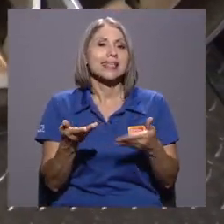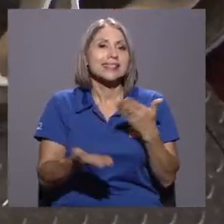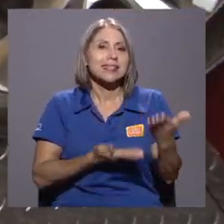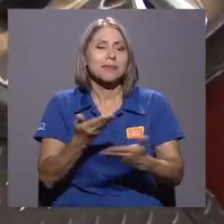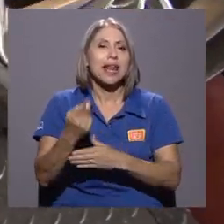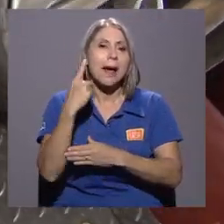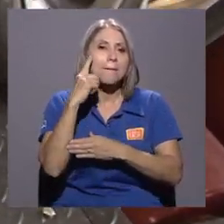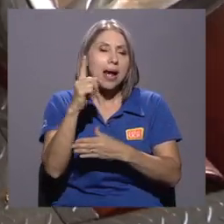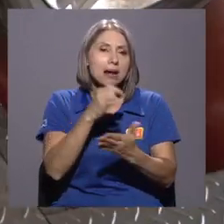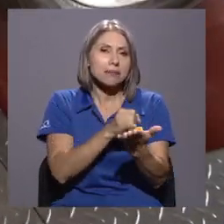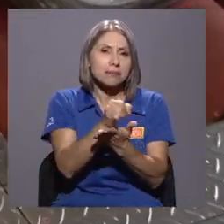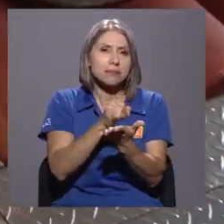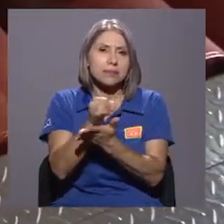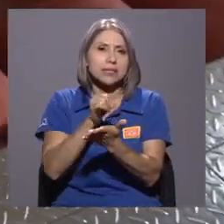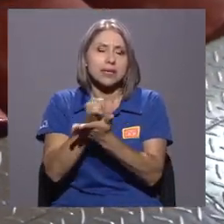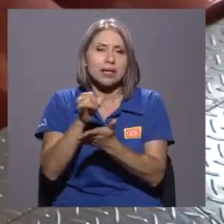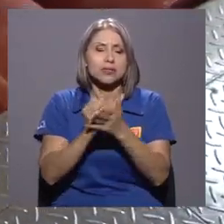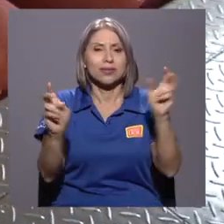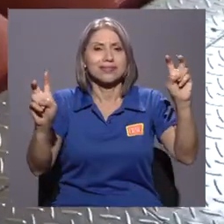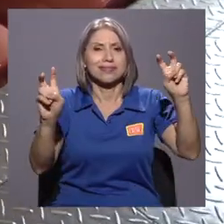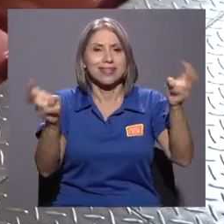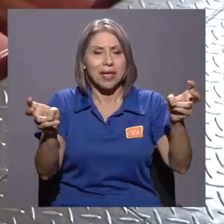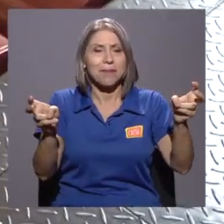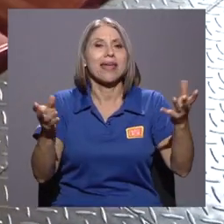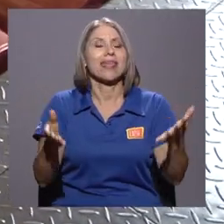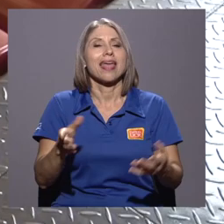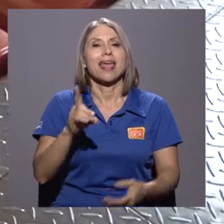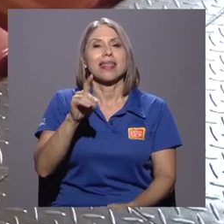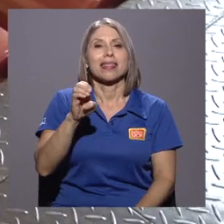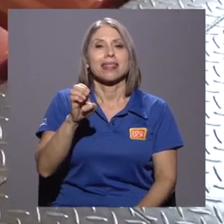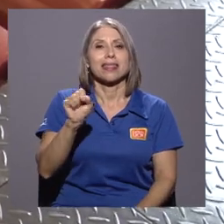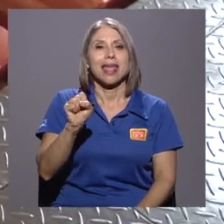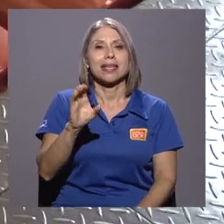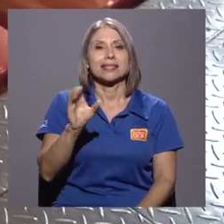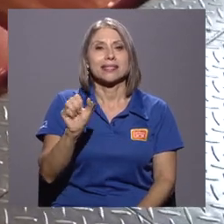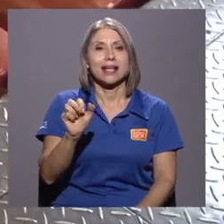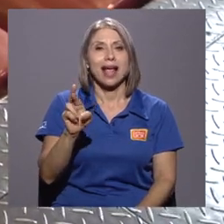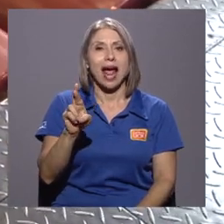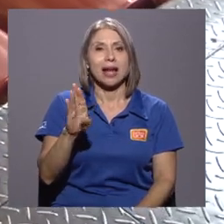servirá para realizar investigaciones en el tema de la descarbonización.